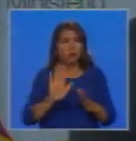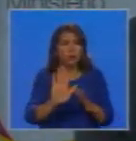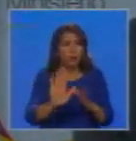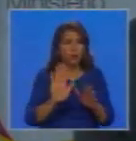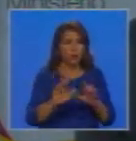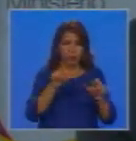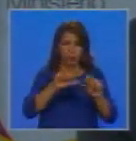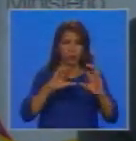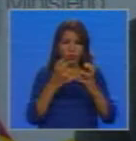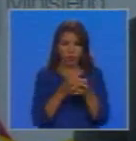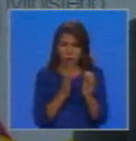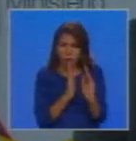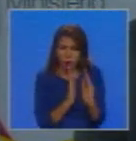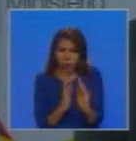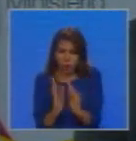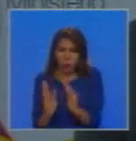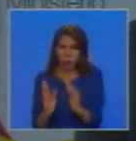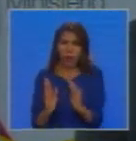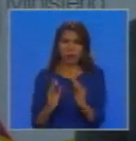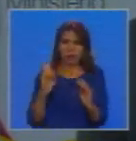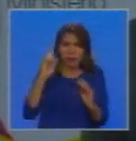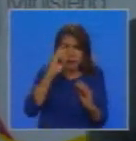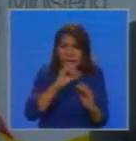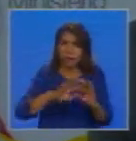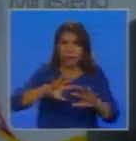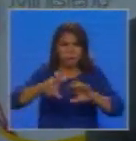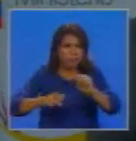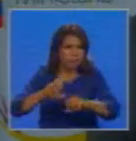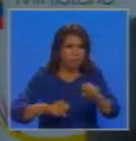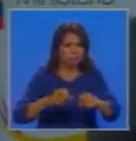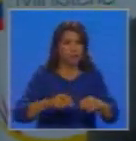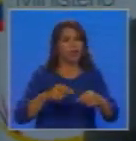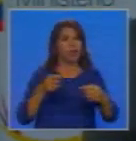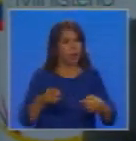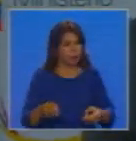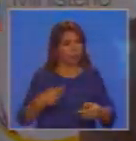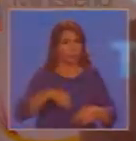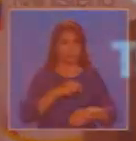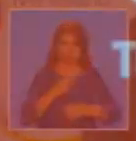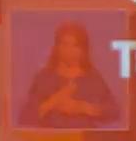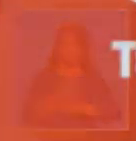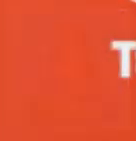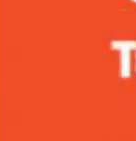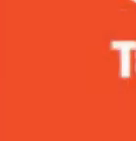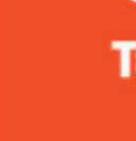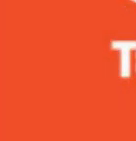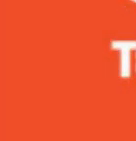de la banda organizada para que se la pueda desarticular. Y ese es el trabajo que viene haciendo la UIA, ¿no?